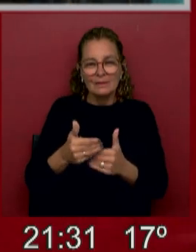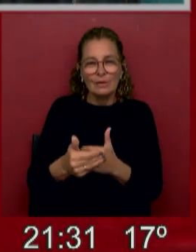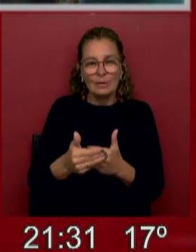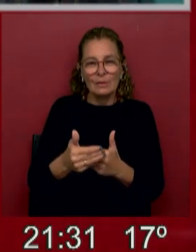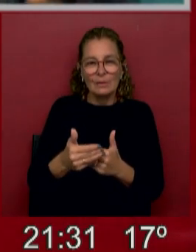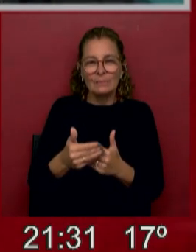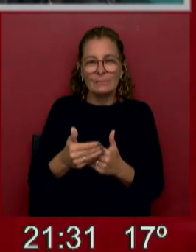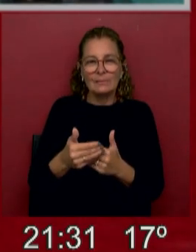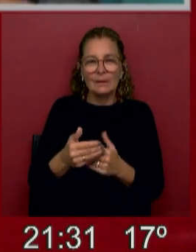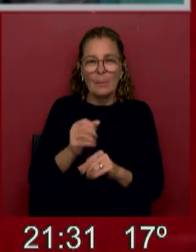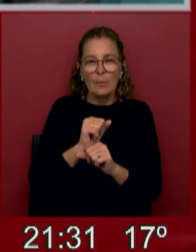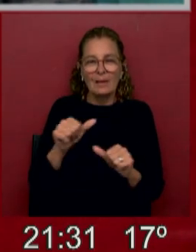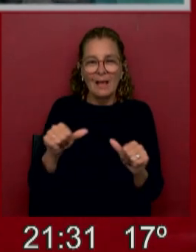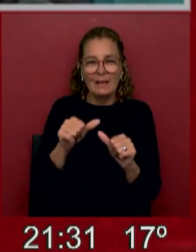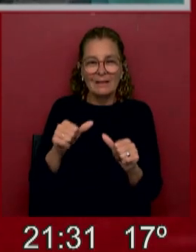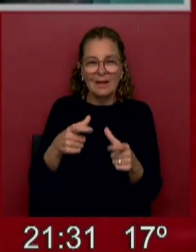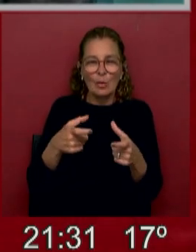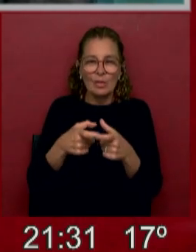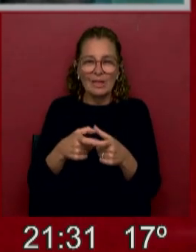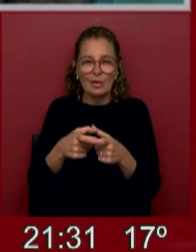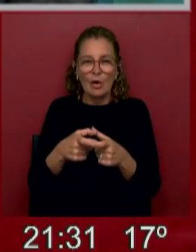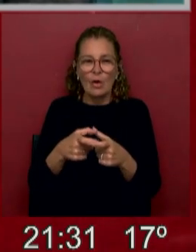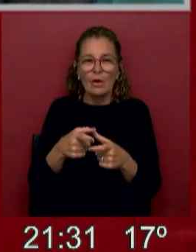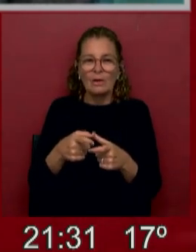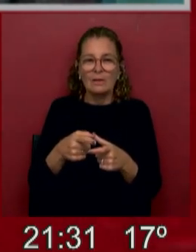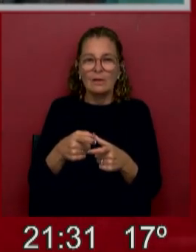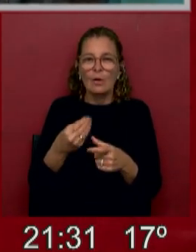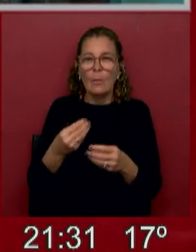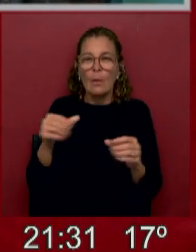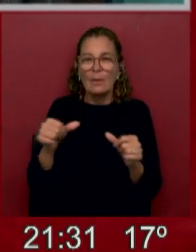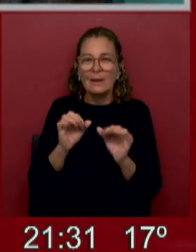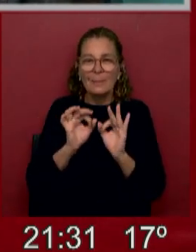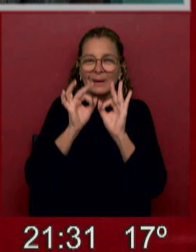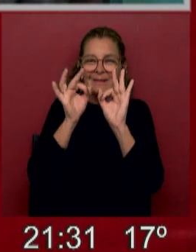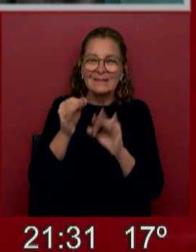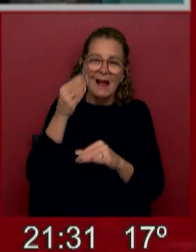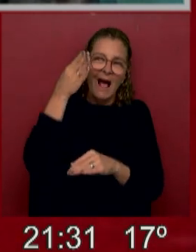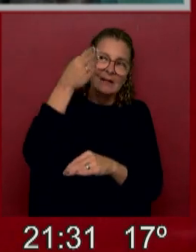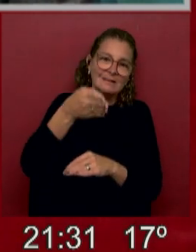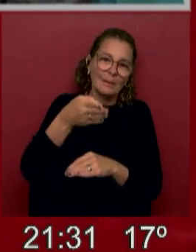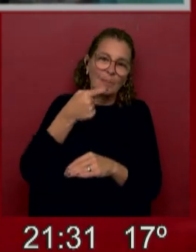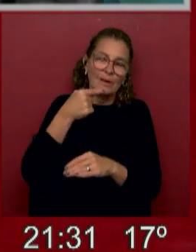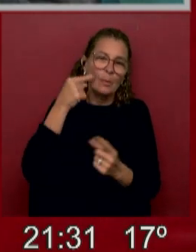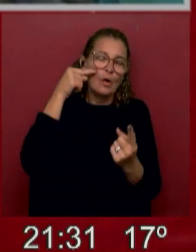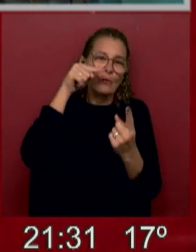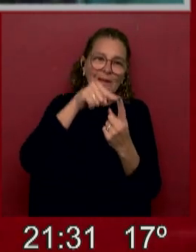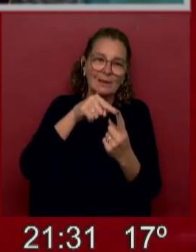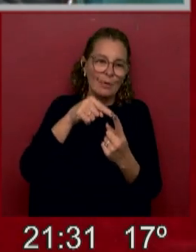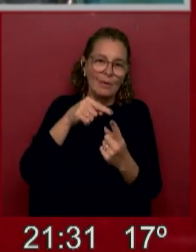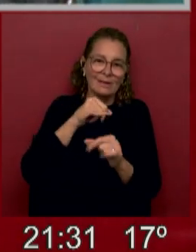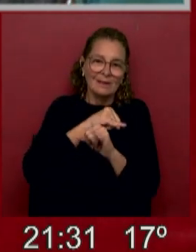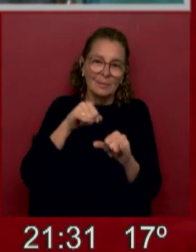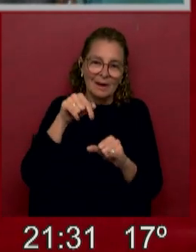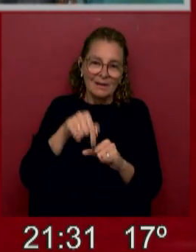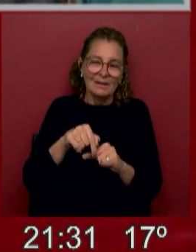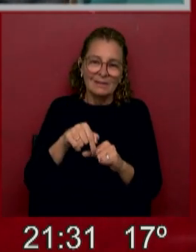y sabe que va a poder hacer un disco. No. Siempre es, ¿cómo vamos a hacer para llegar allá? Que es el objetivo, es terminar esto